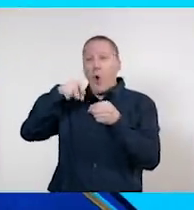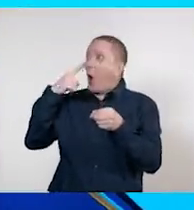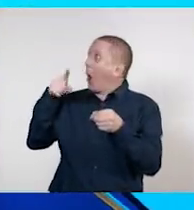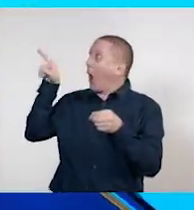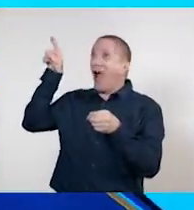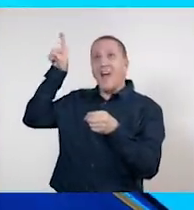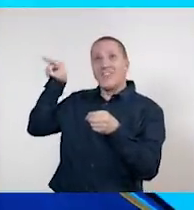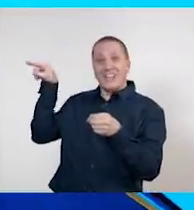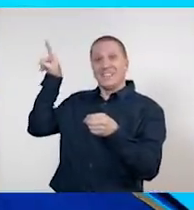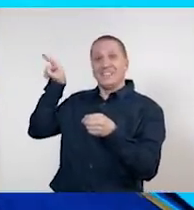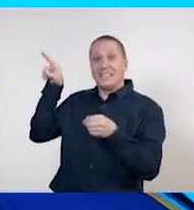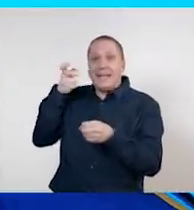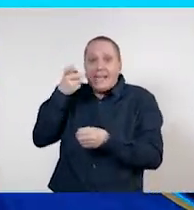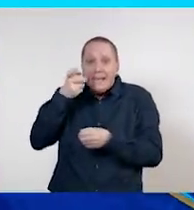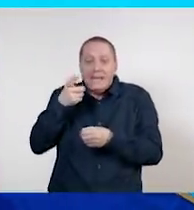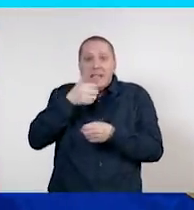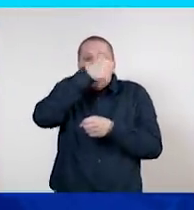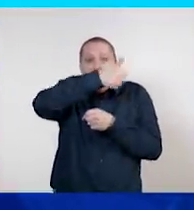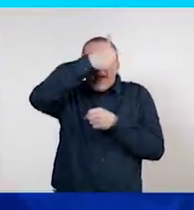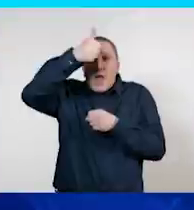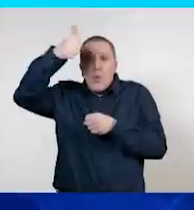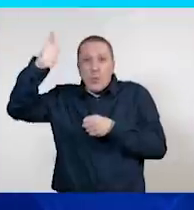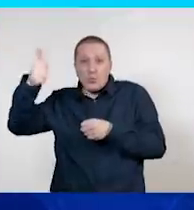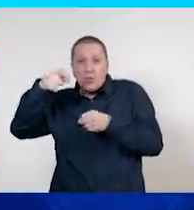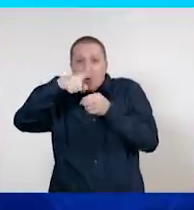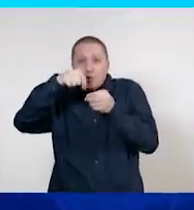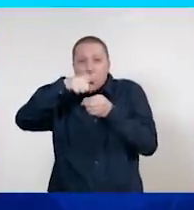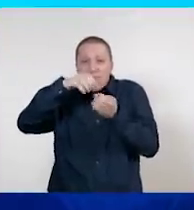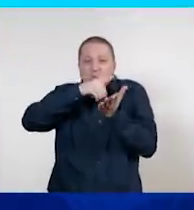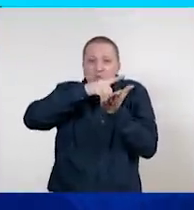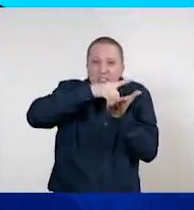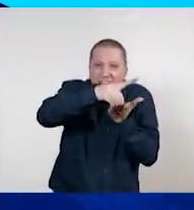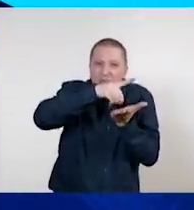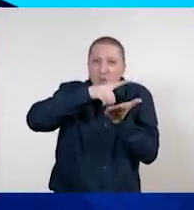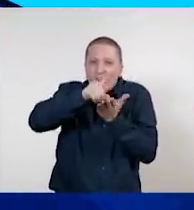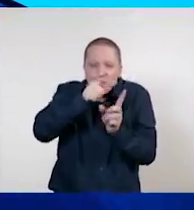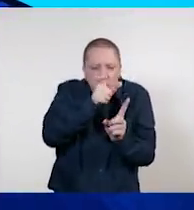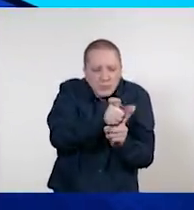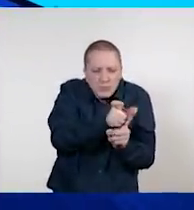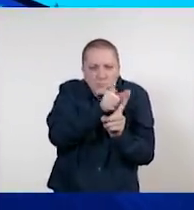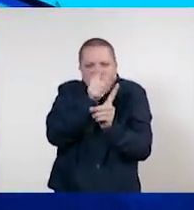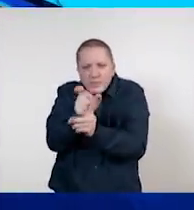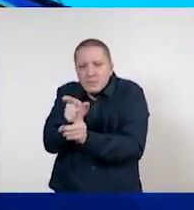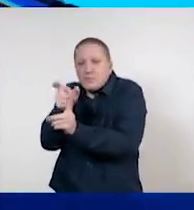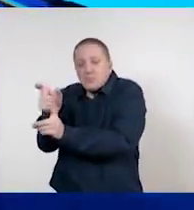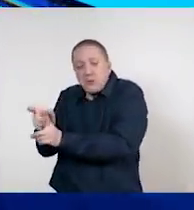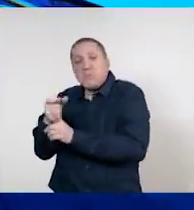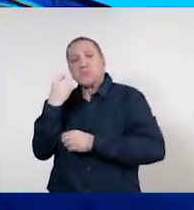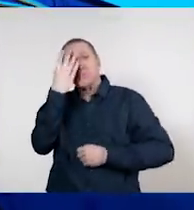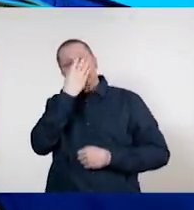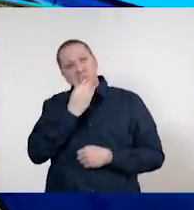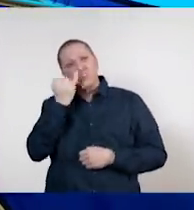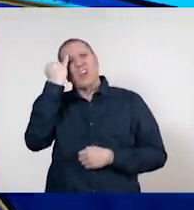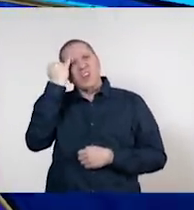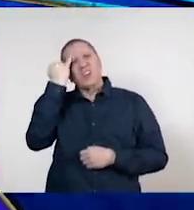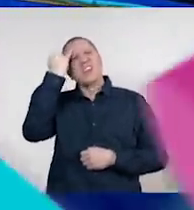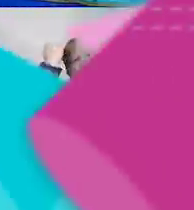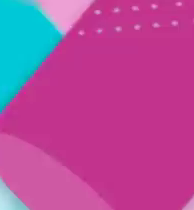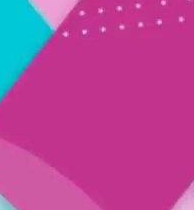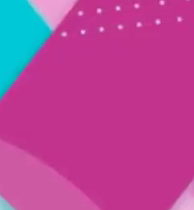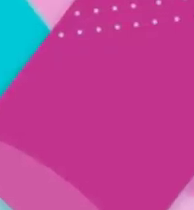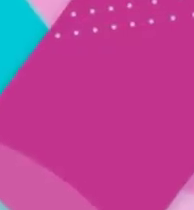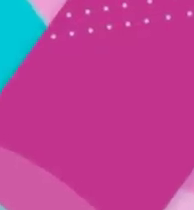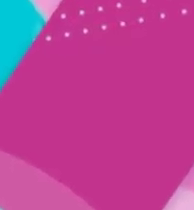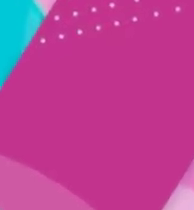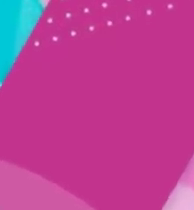¿sí?, y cada color es un derecho que nos protege, ¿no? Así es, me gusta esa idea, Coral. Me parece una muy bonita imagen que